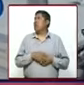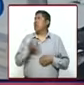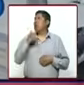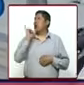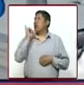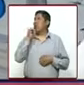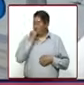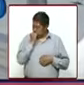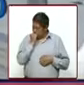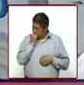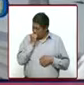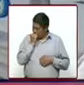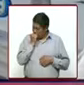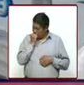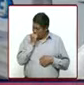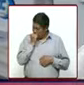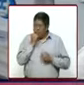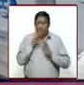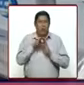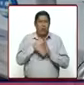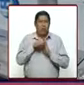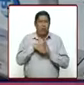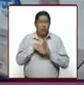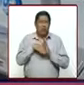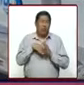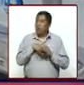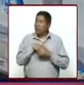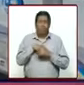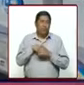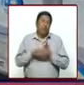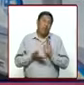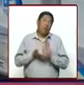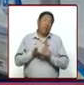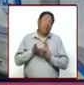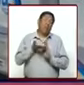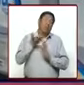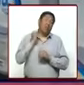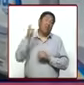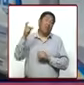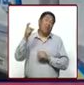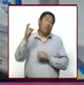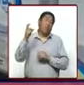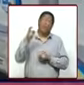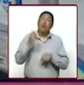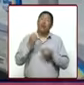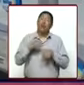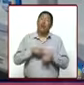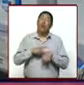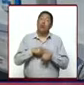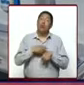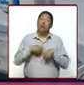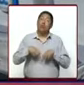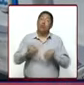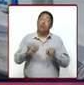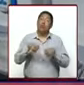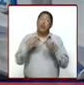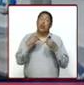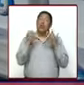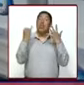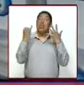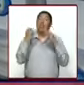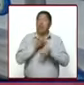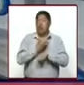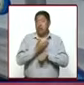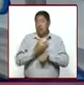vinimos y estaba más barato, sí, pensamos que iba a bajar, pero ahora está más caro. ¿Cuánto tiempo les dicen de viaje? 6 horas, por